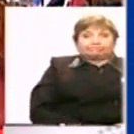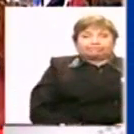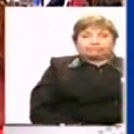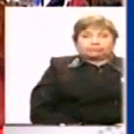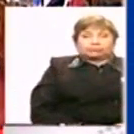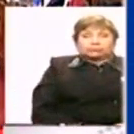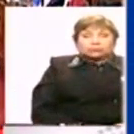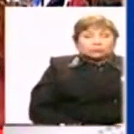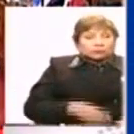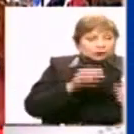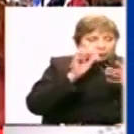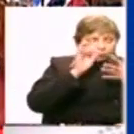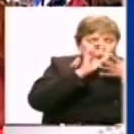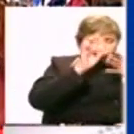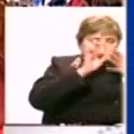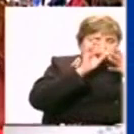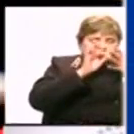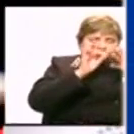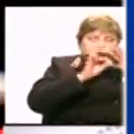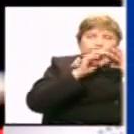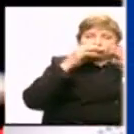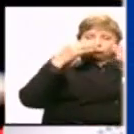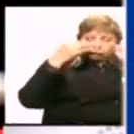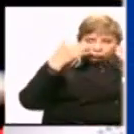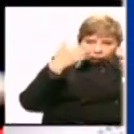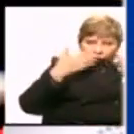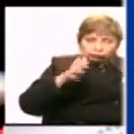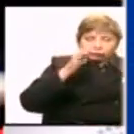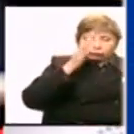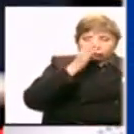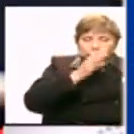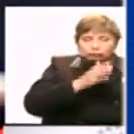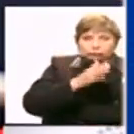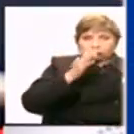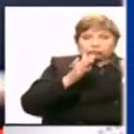respetuosa de lo que haga pues el Ministerio Público, ¿no? Y que se tenga que investigar